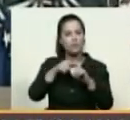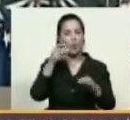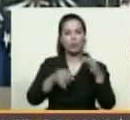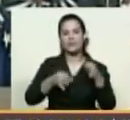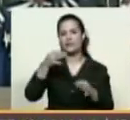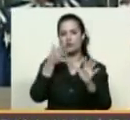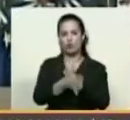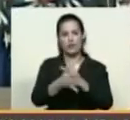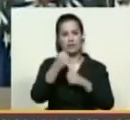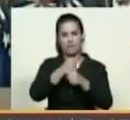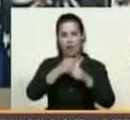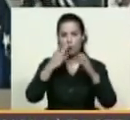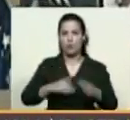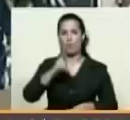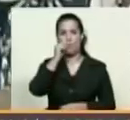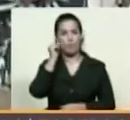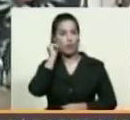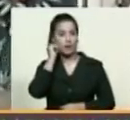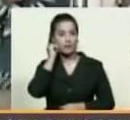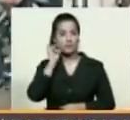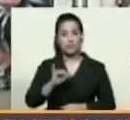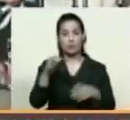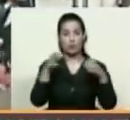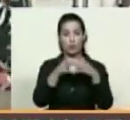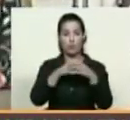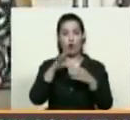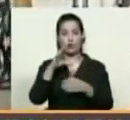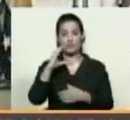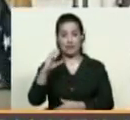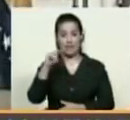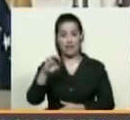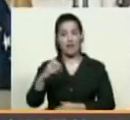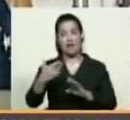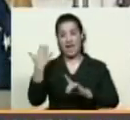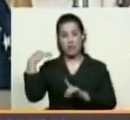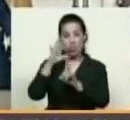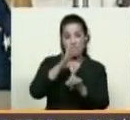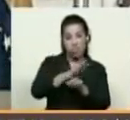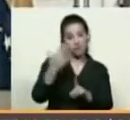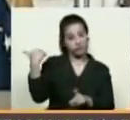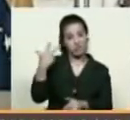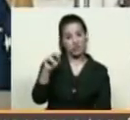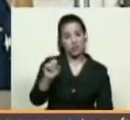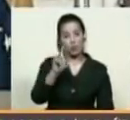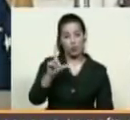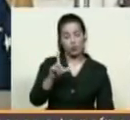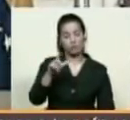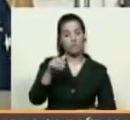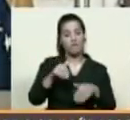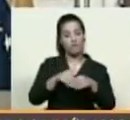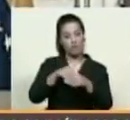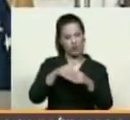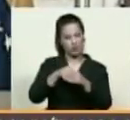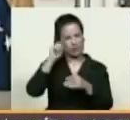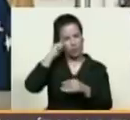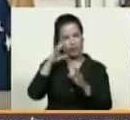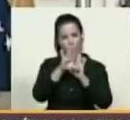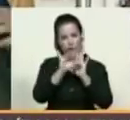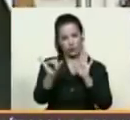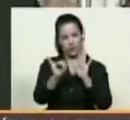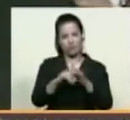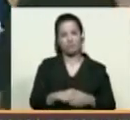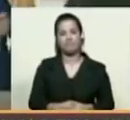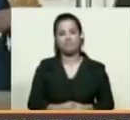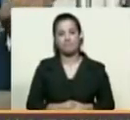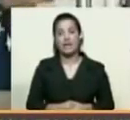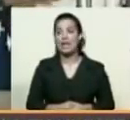los trabajadores, operadores del máximo ente comicial que fueron agredidos el pasado 30 de julio en las elecciones a la Asamblea Nacional